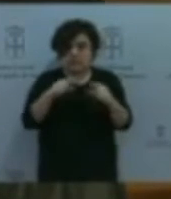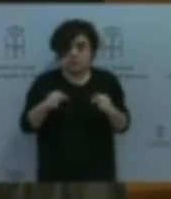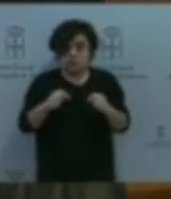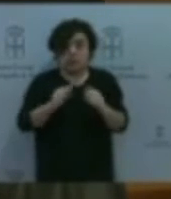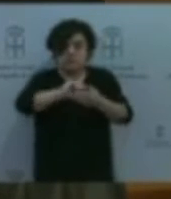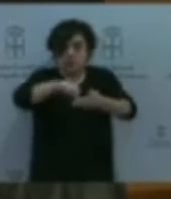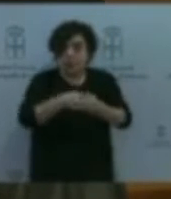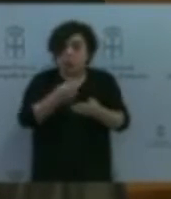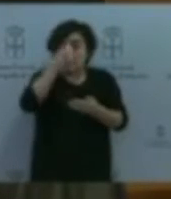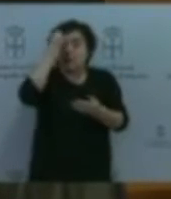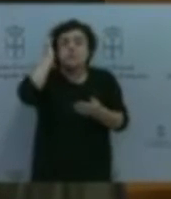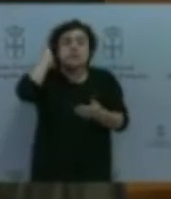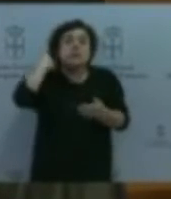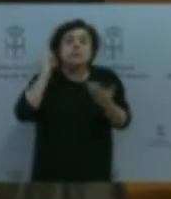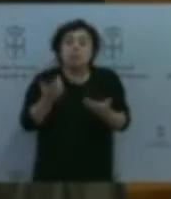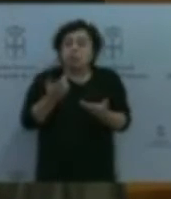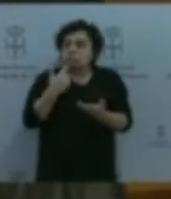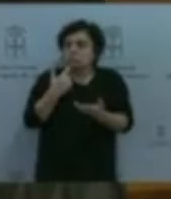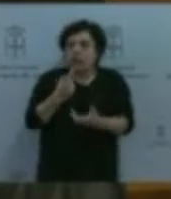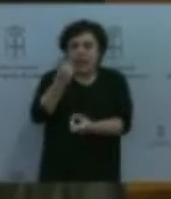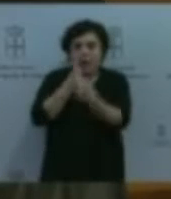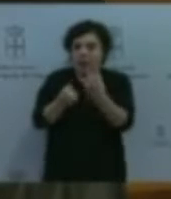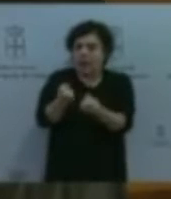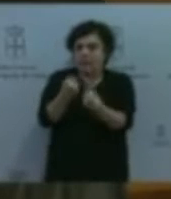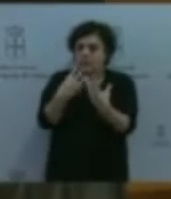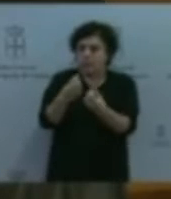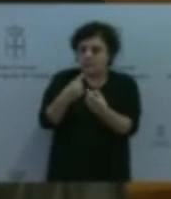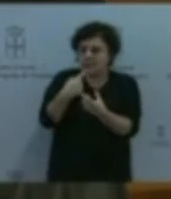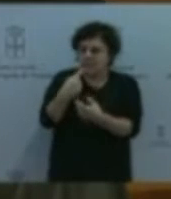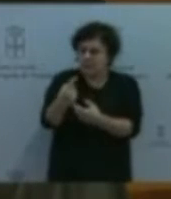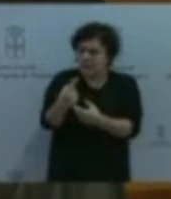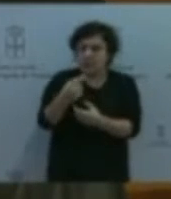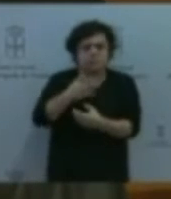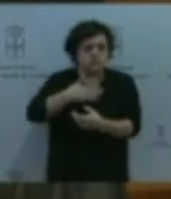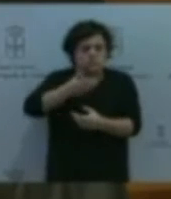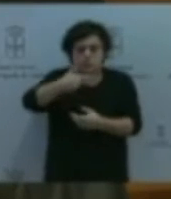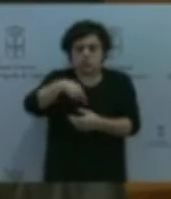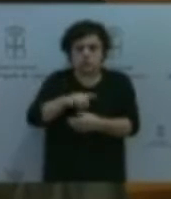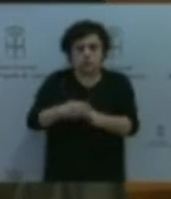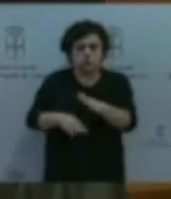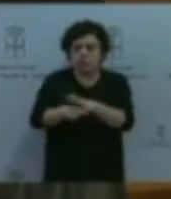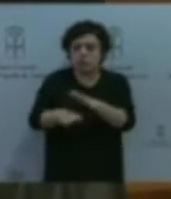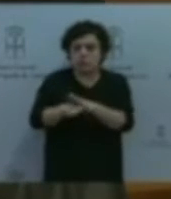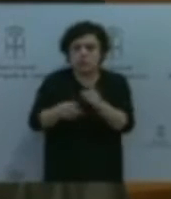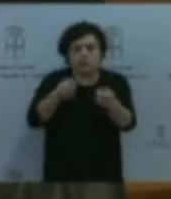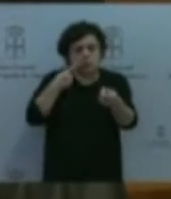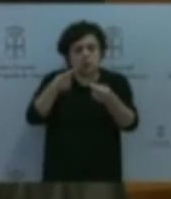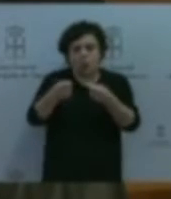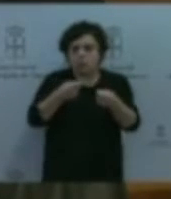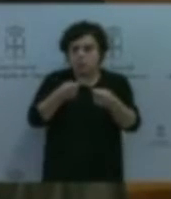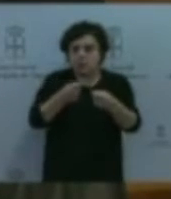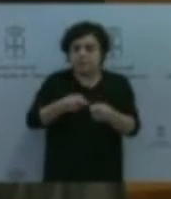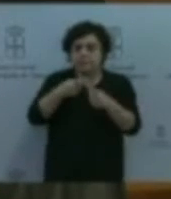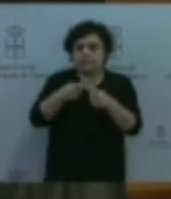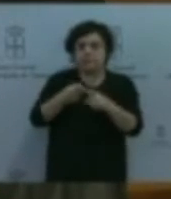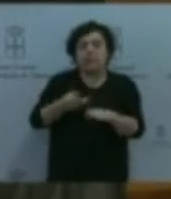facilite, permaneceremos vigilantes para garantizar la prestación del servicio y entendemos que, si bien no sean directamente